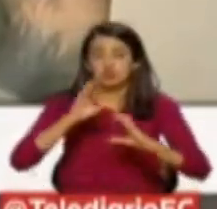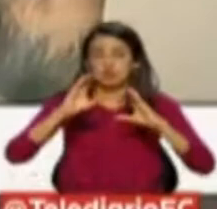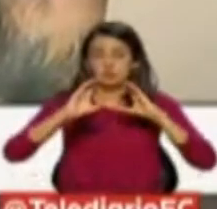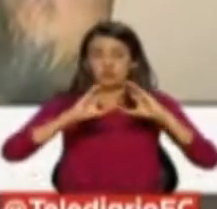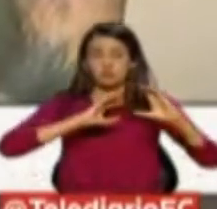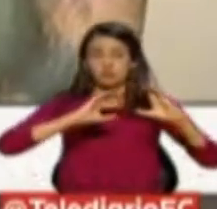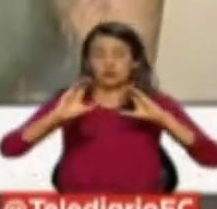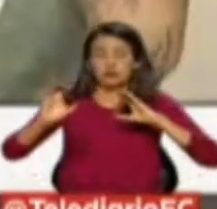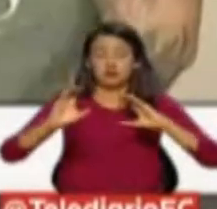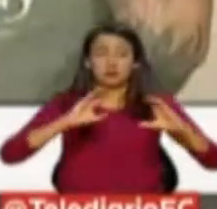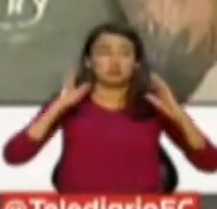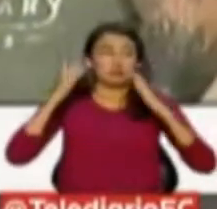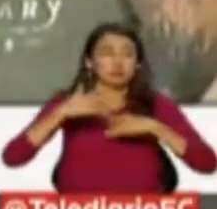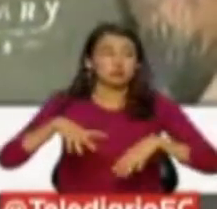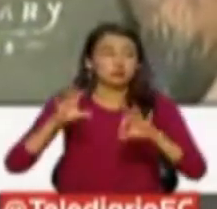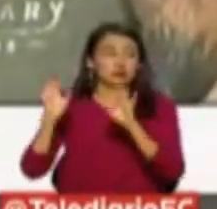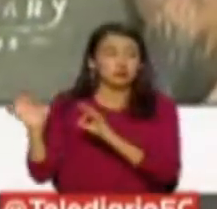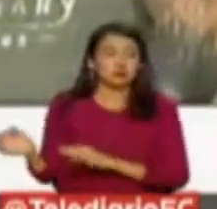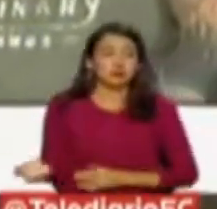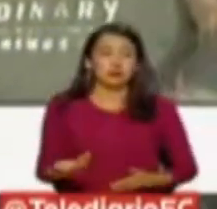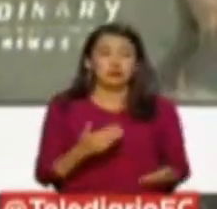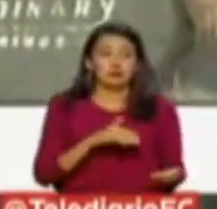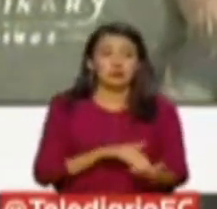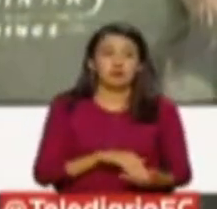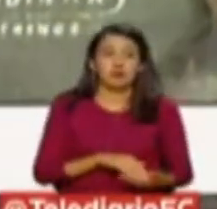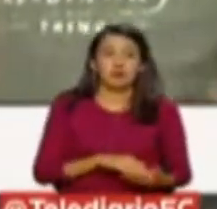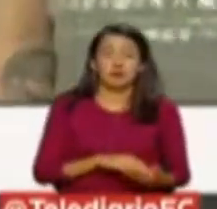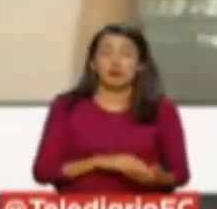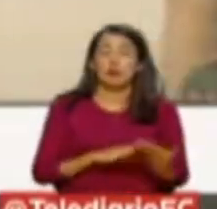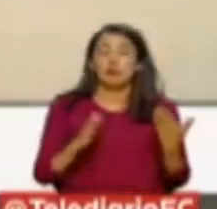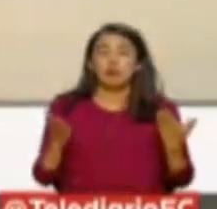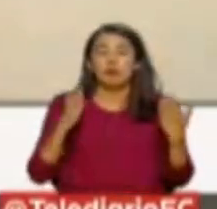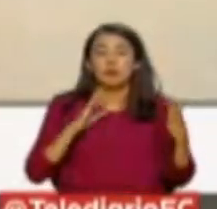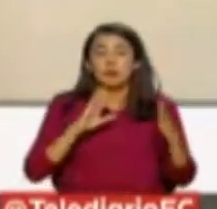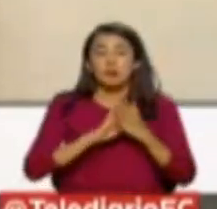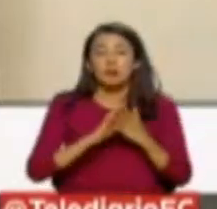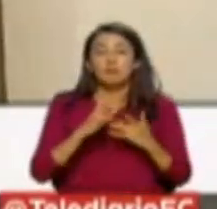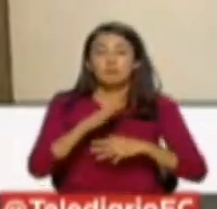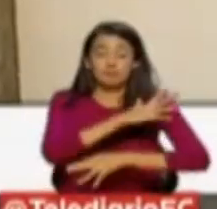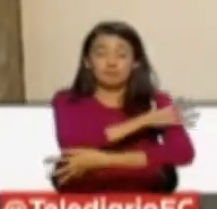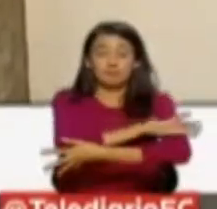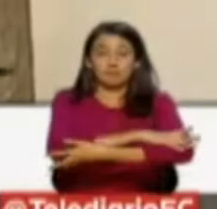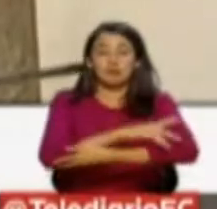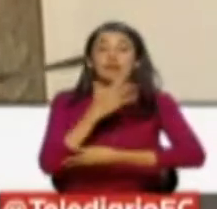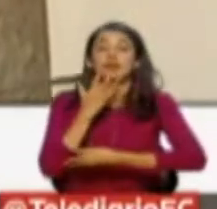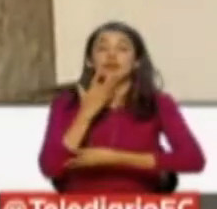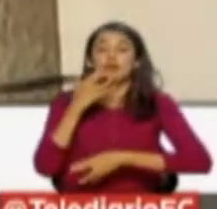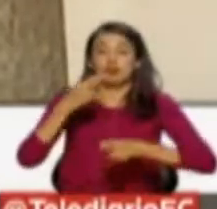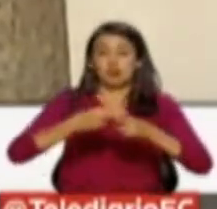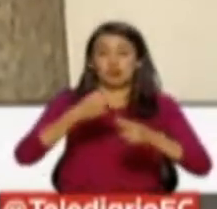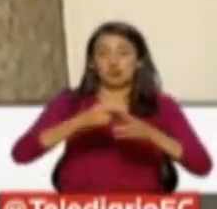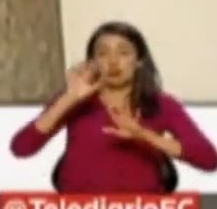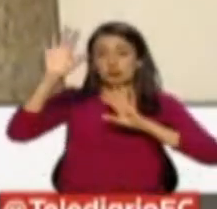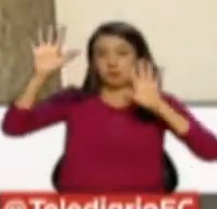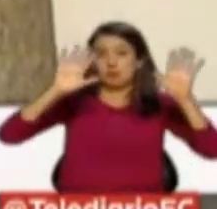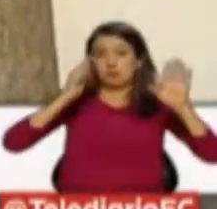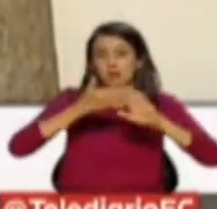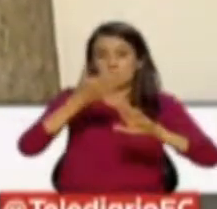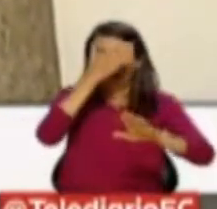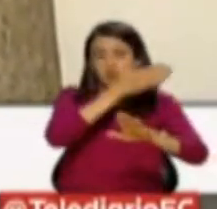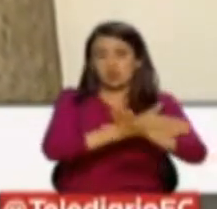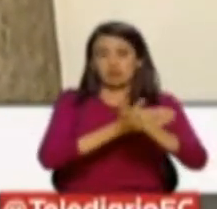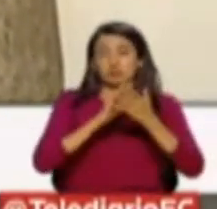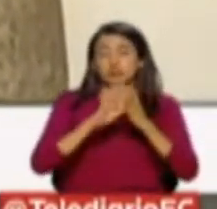platicando contigo guillermo al respecto del contenido de tu obra piel y color para también saber qué hay detrás del tatuador